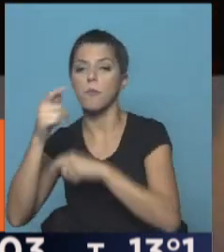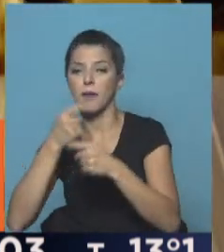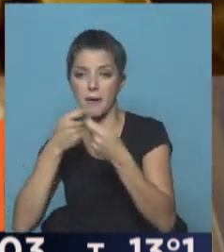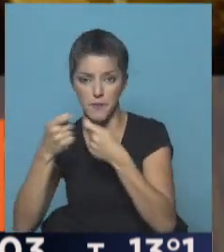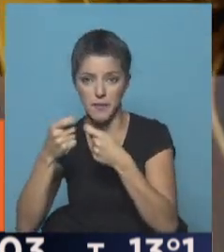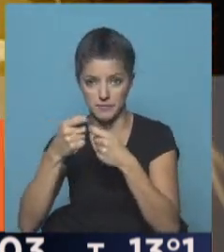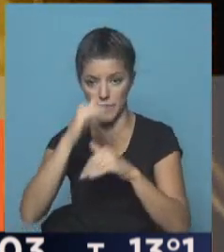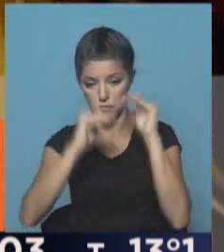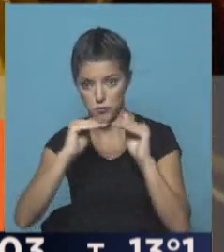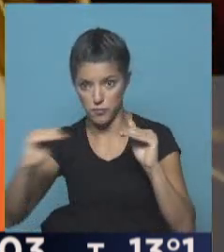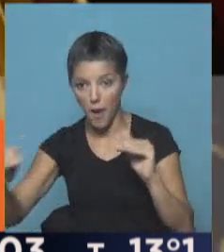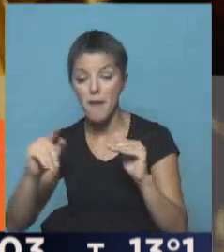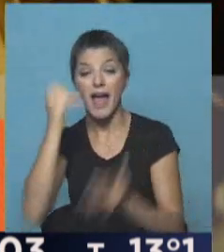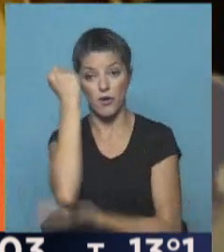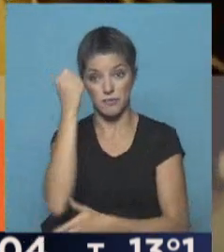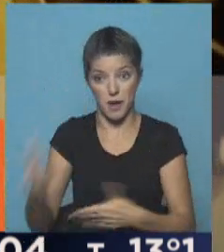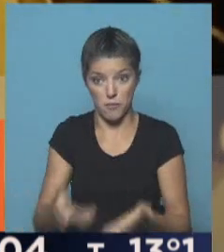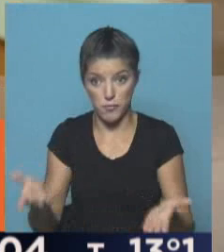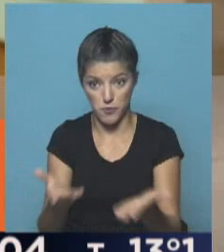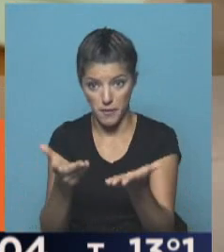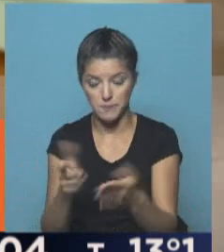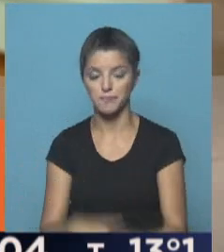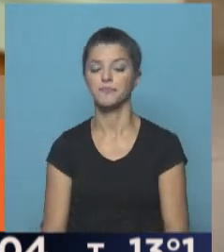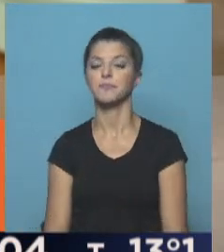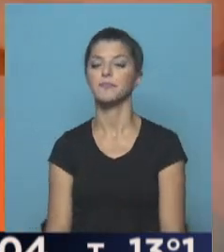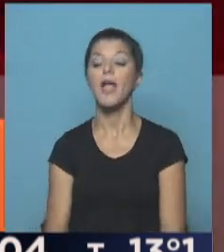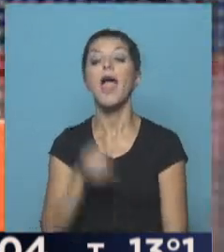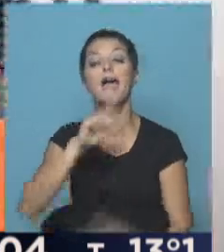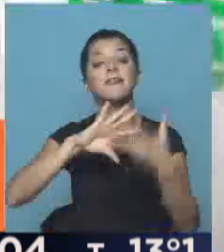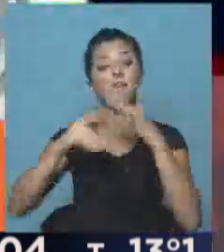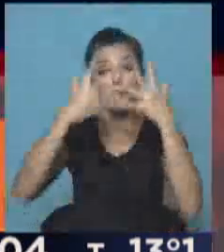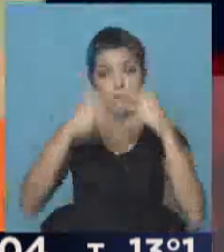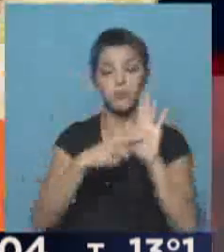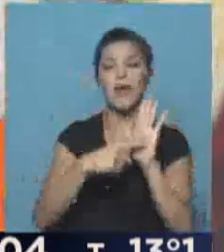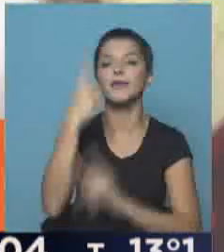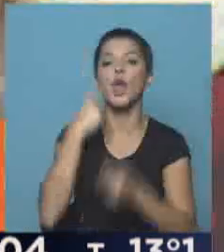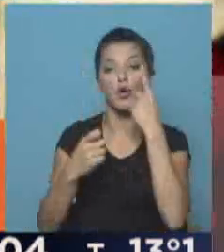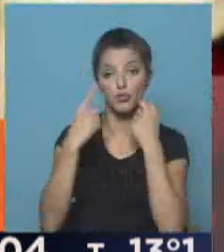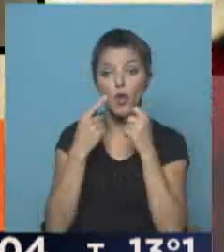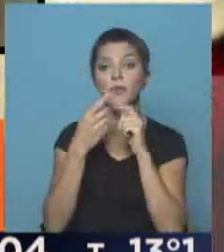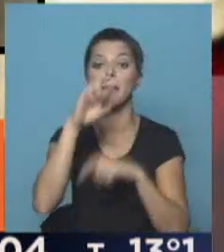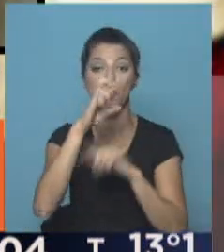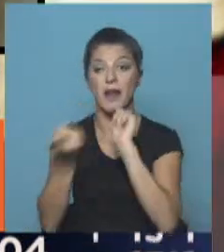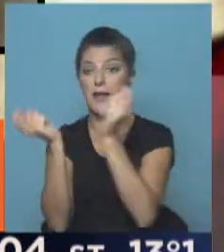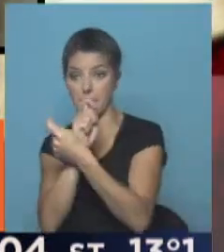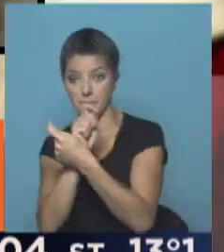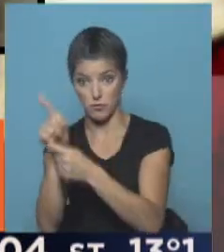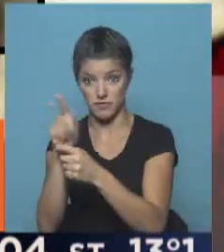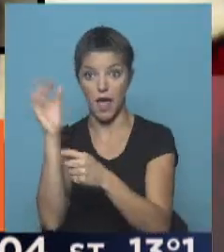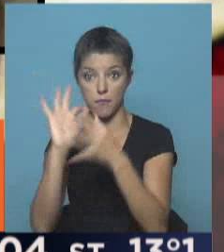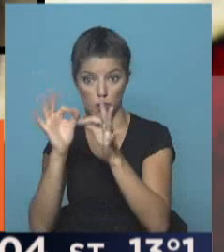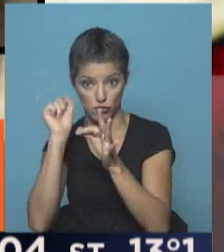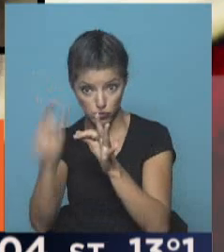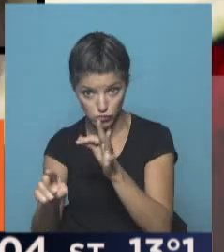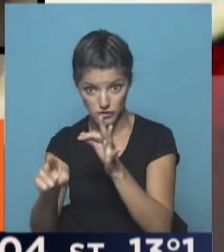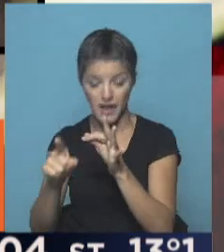economía. El mecanismo está enmarcado en el estricto control de cambios vigente desde 2003 y sustituye